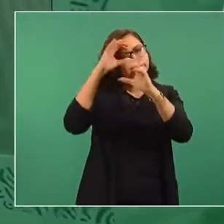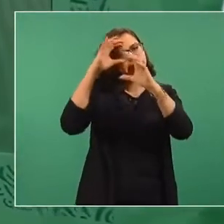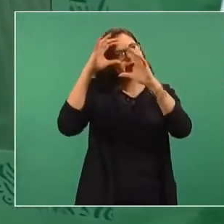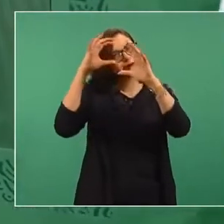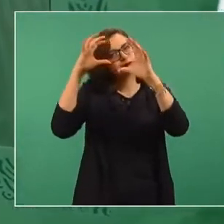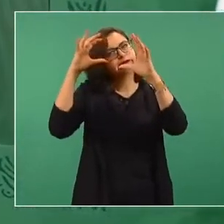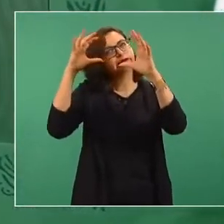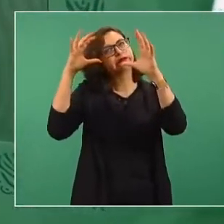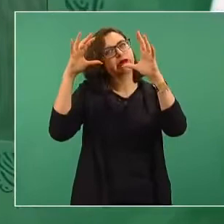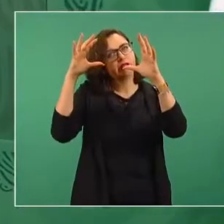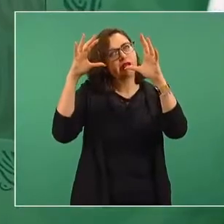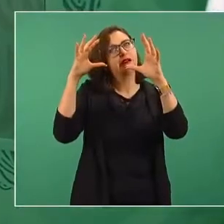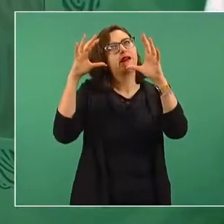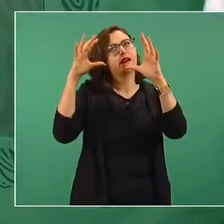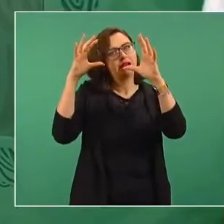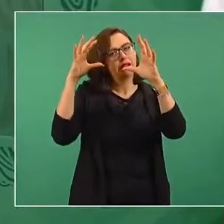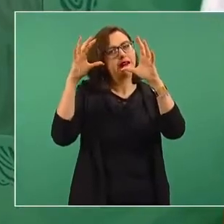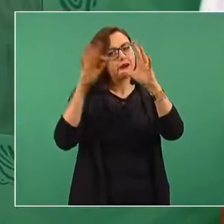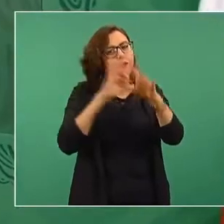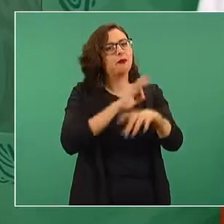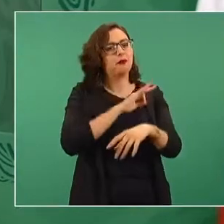a